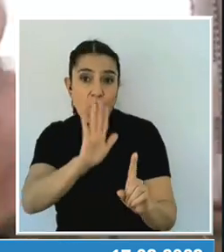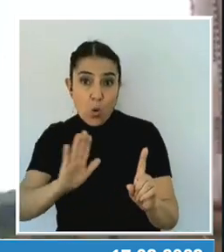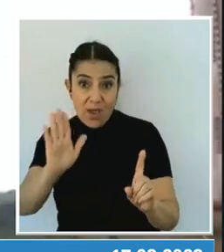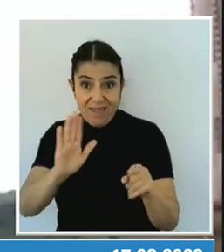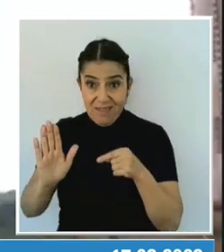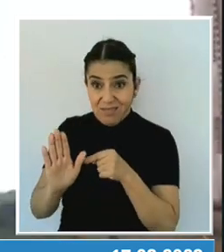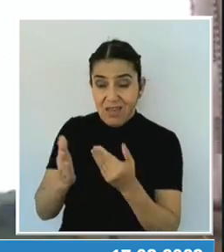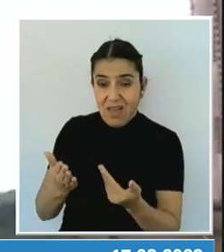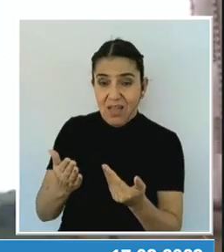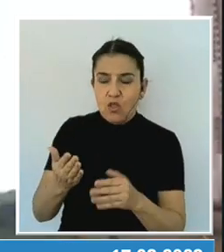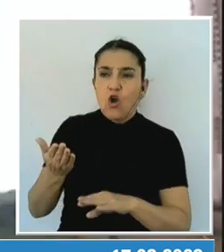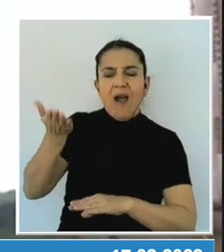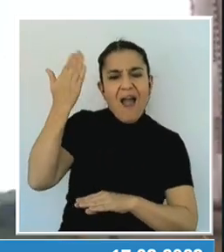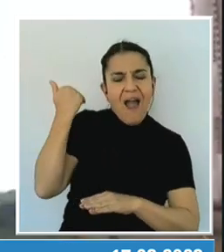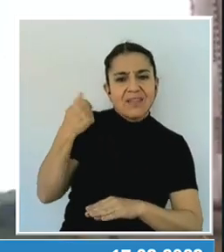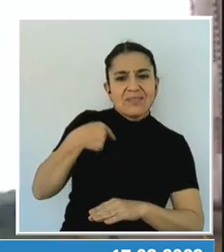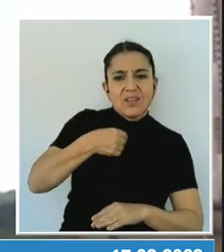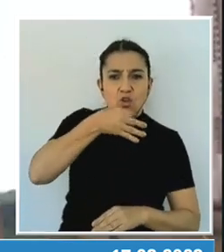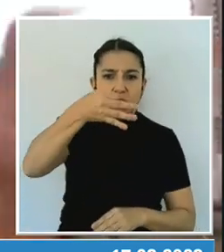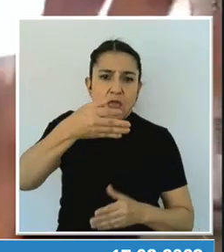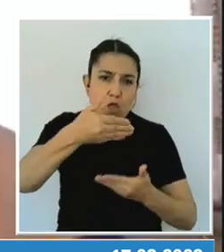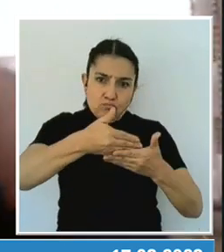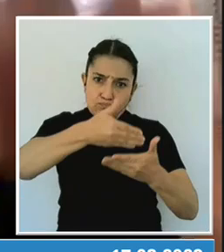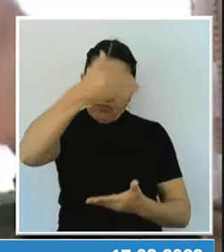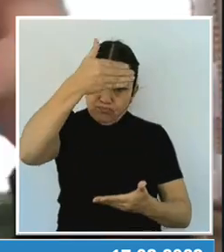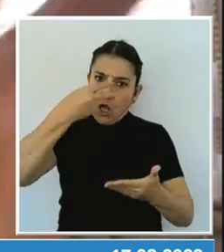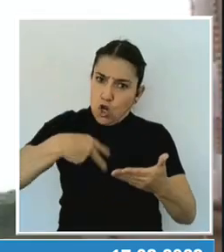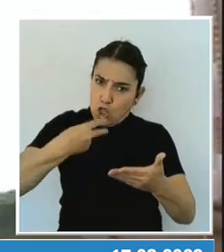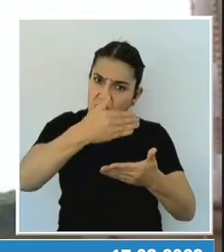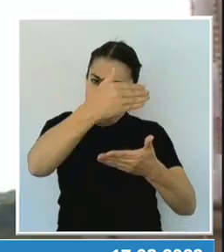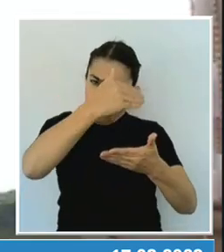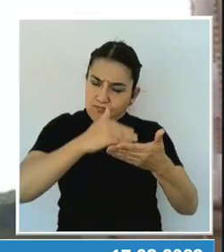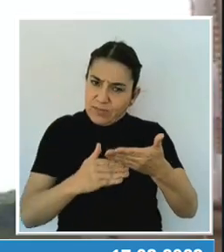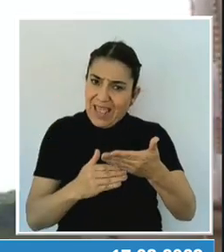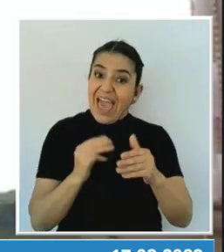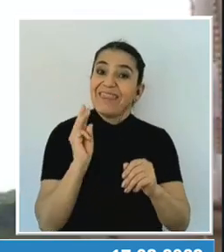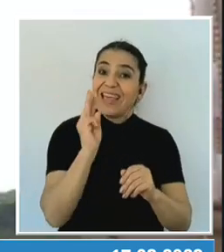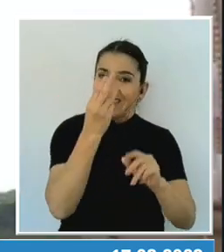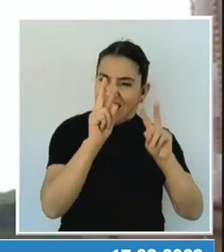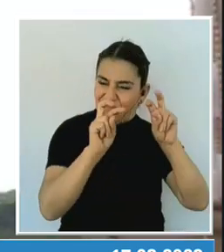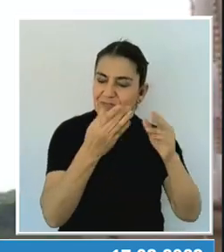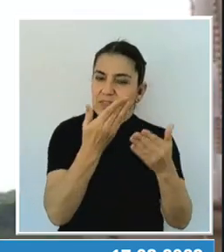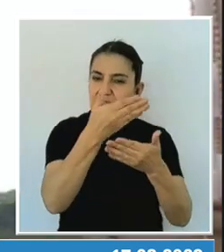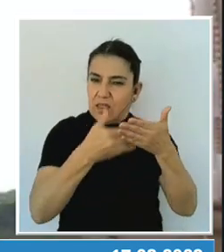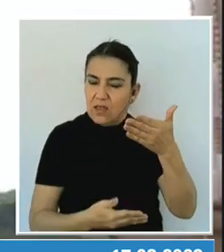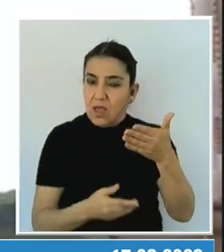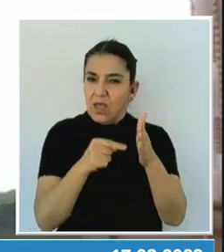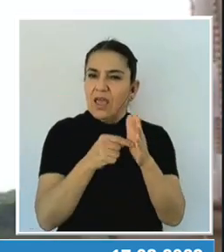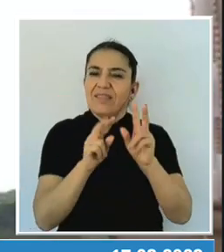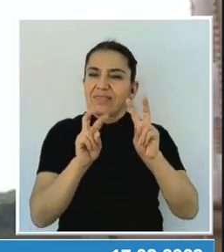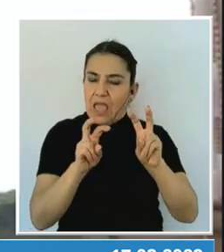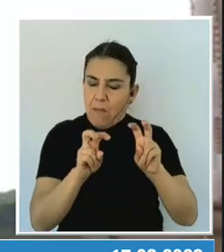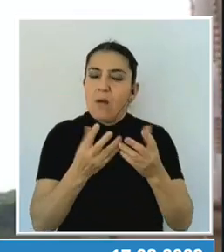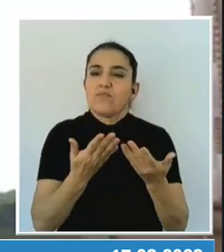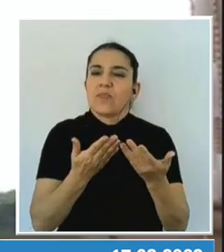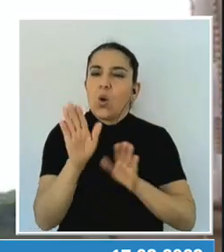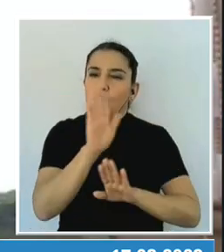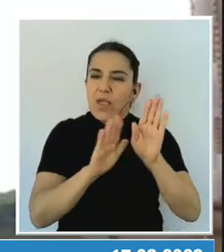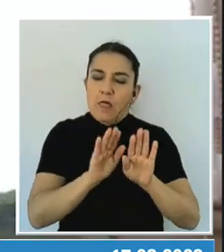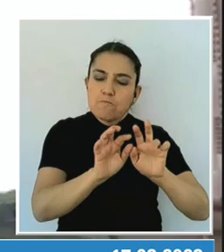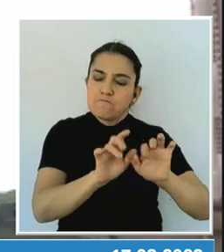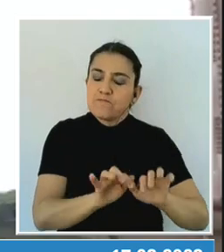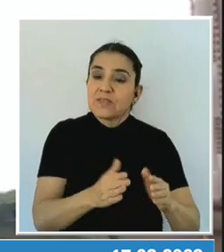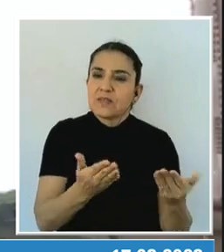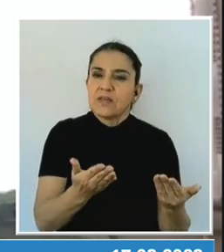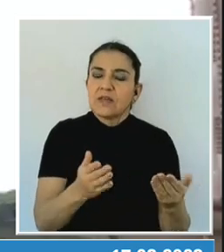la tercera, que la puedo anexar, también tengo un par de columnas en la tercera sobre las cuestiones de cuidado, porque no solo por razones